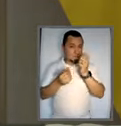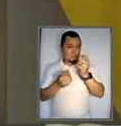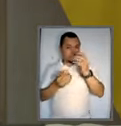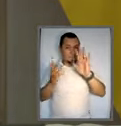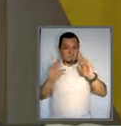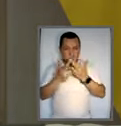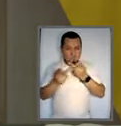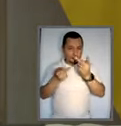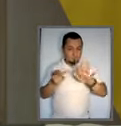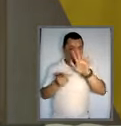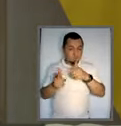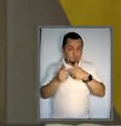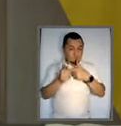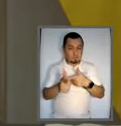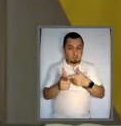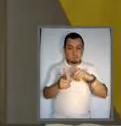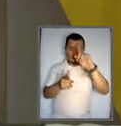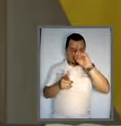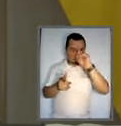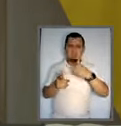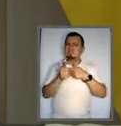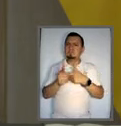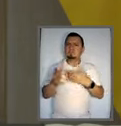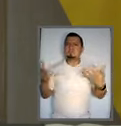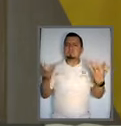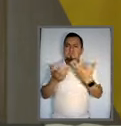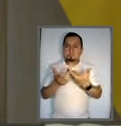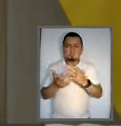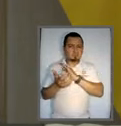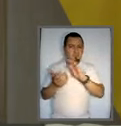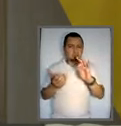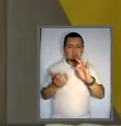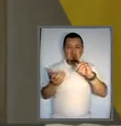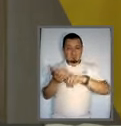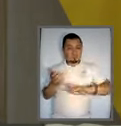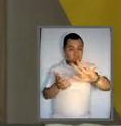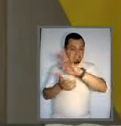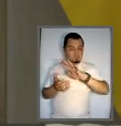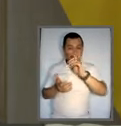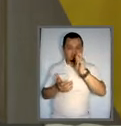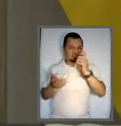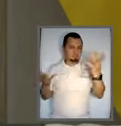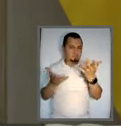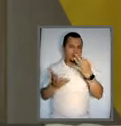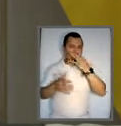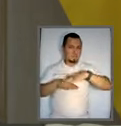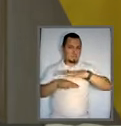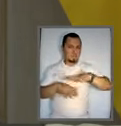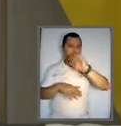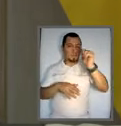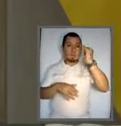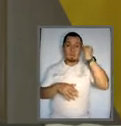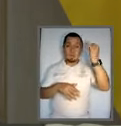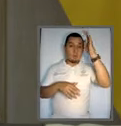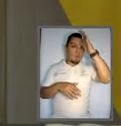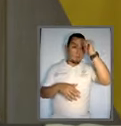va a regresar una serie de recomendaciones que yo espero que puedan quedar incluidas. Entre ellas están estas que comentas, y confío en que va a ser un